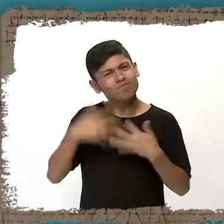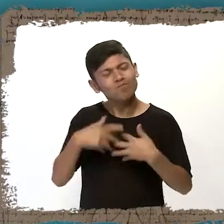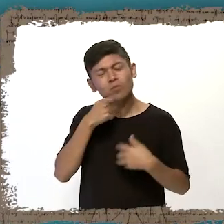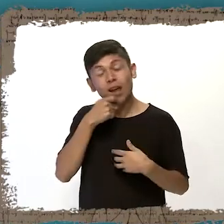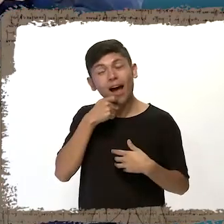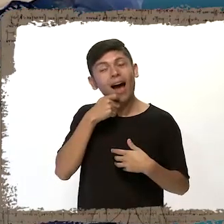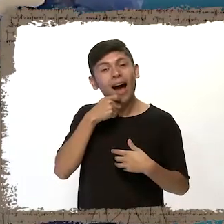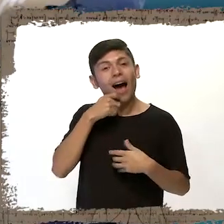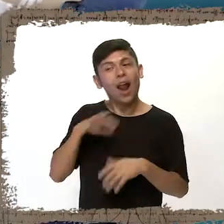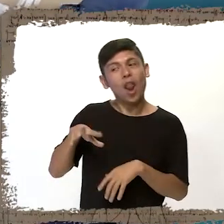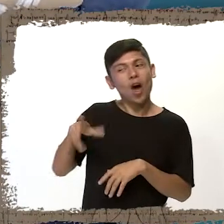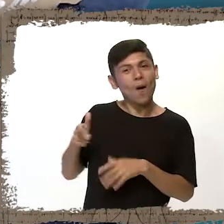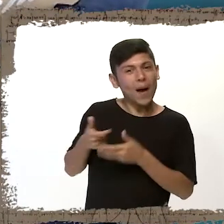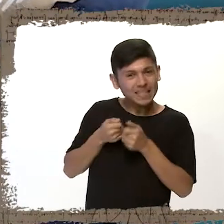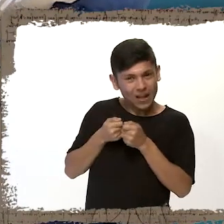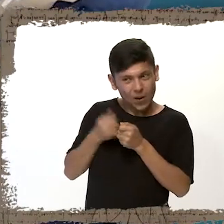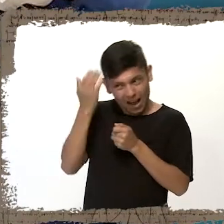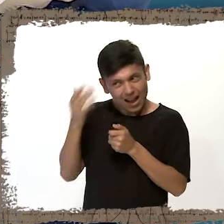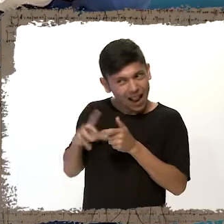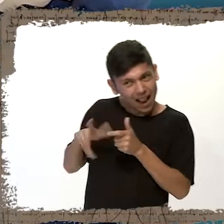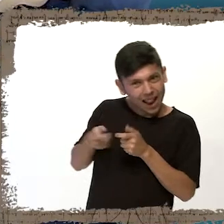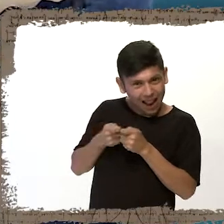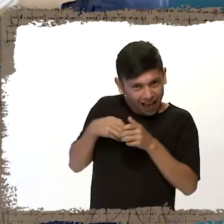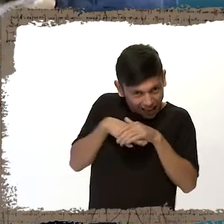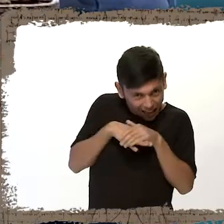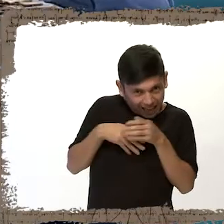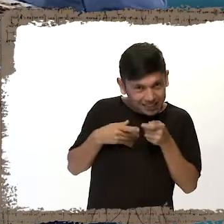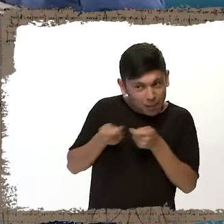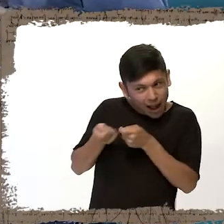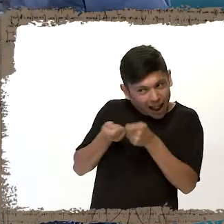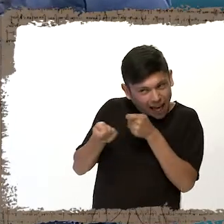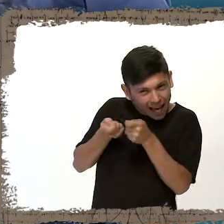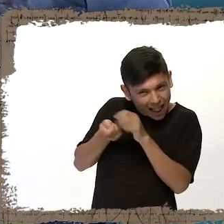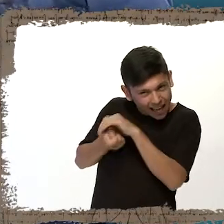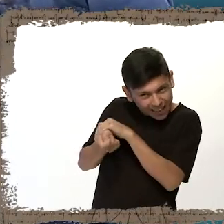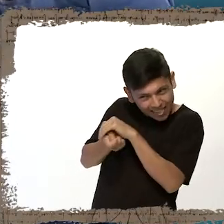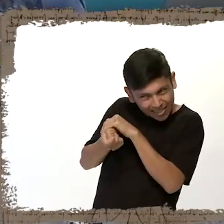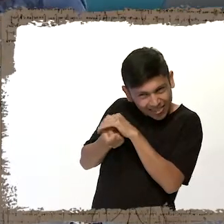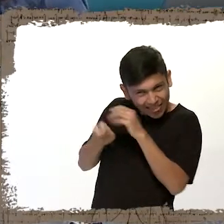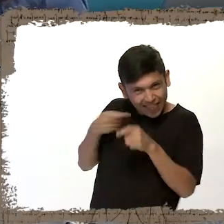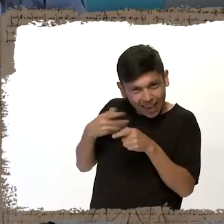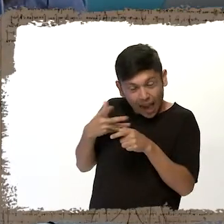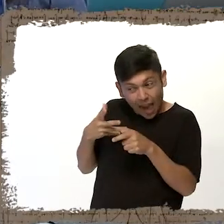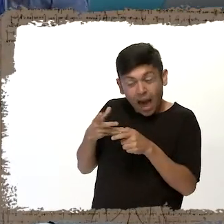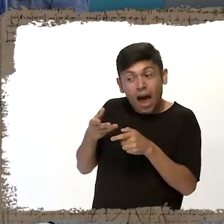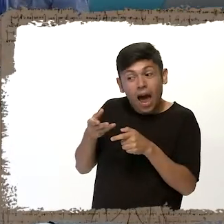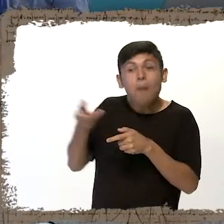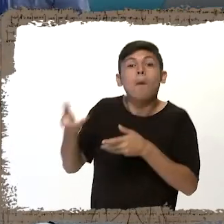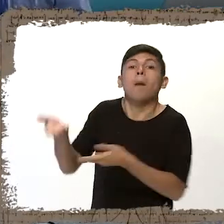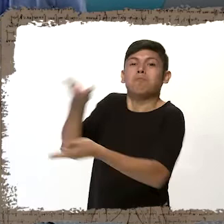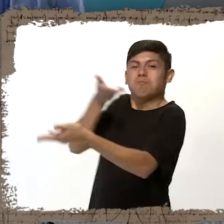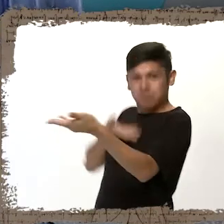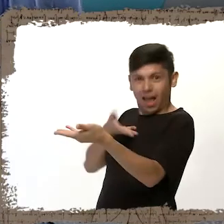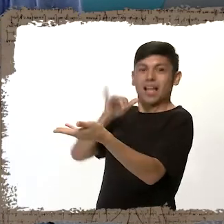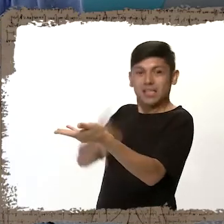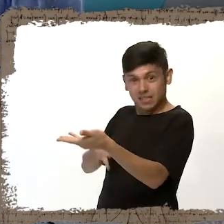por ejemplo, robarle el celular a Camila y quedárselo para chantajearla y conseguir el